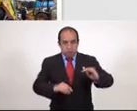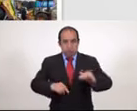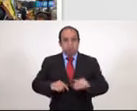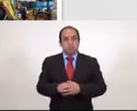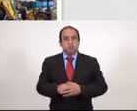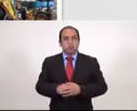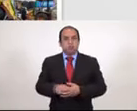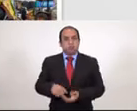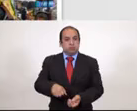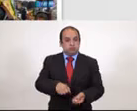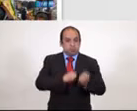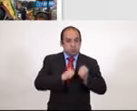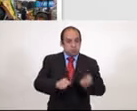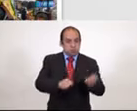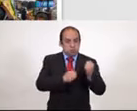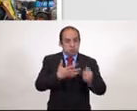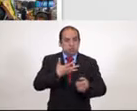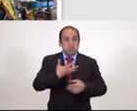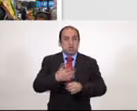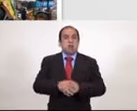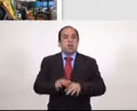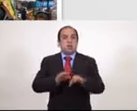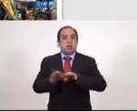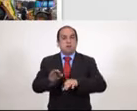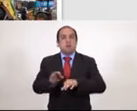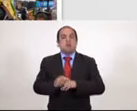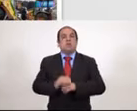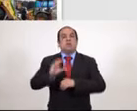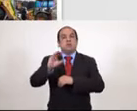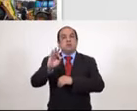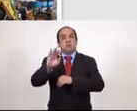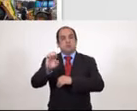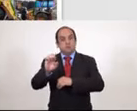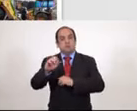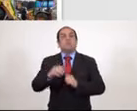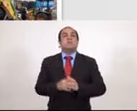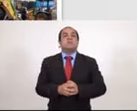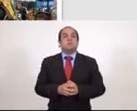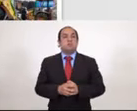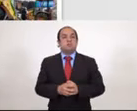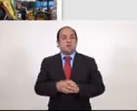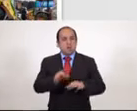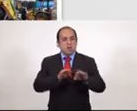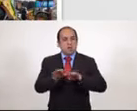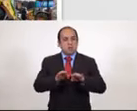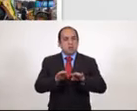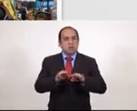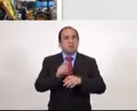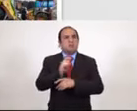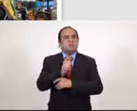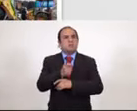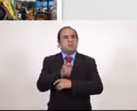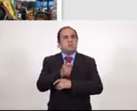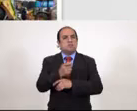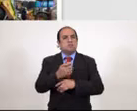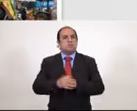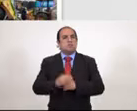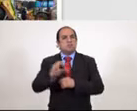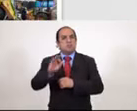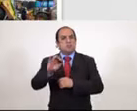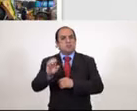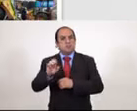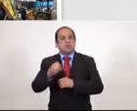que llevaba a cabo la Comisión Federal de Electricidad. Trabajo que estaba haciendo la Comisión Federal de Electricidad